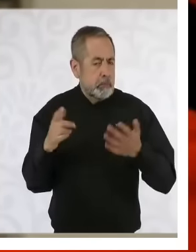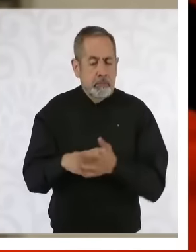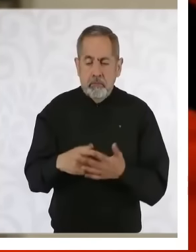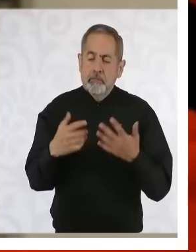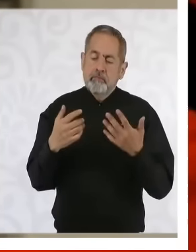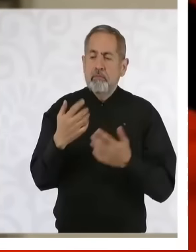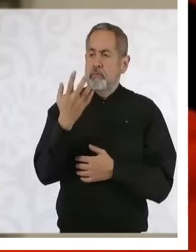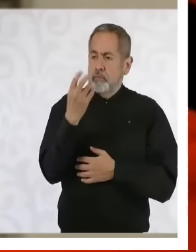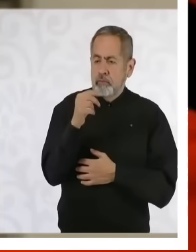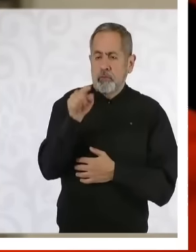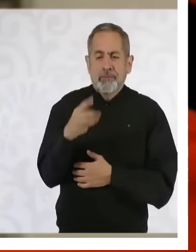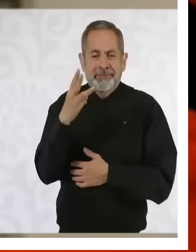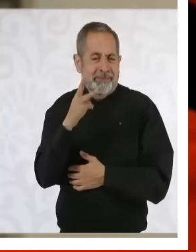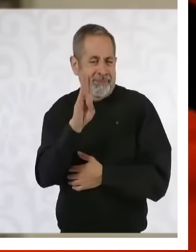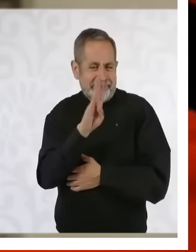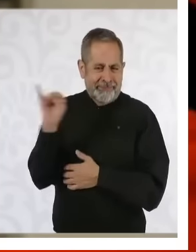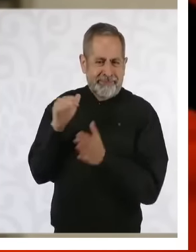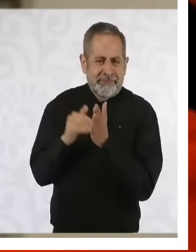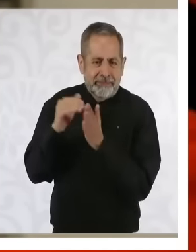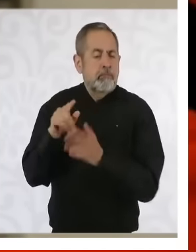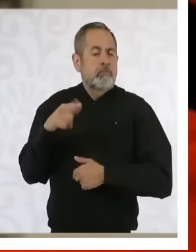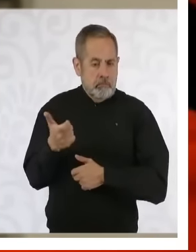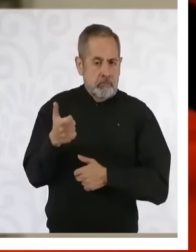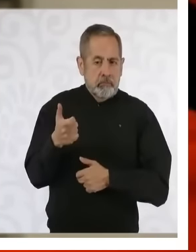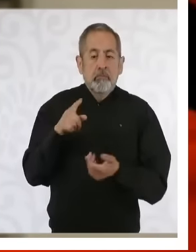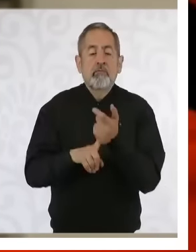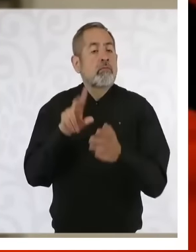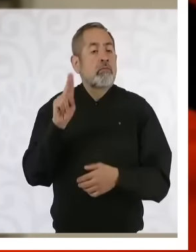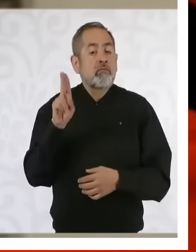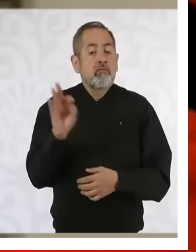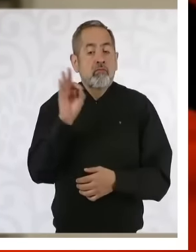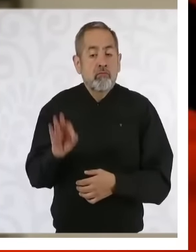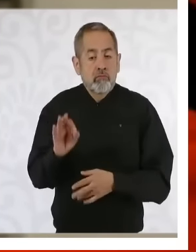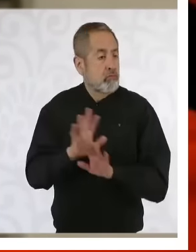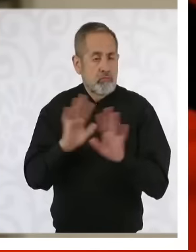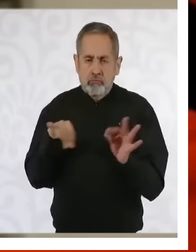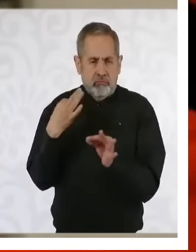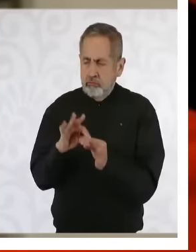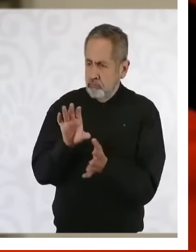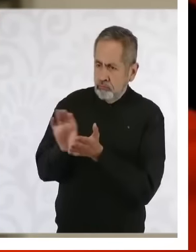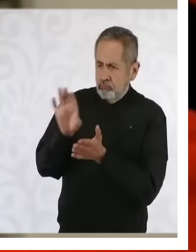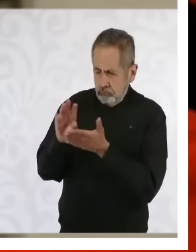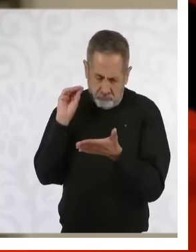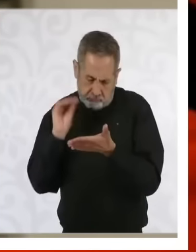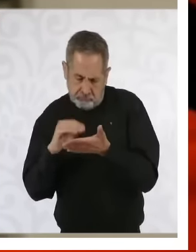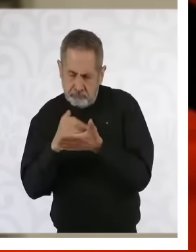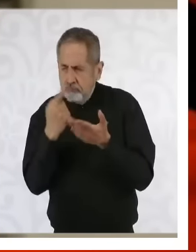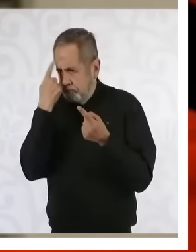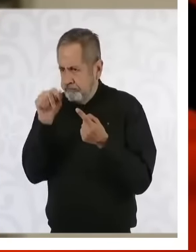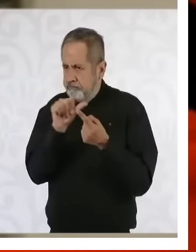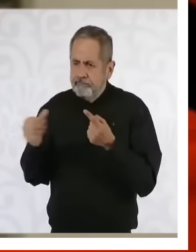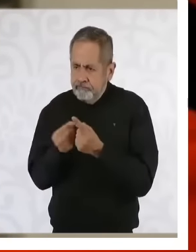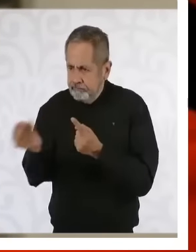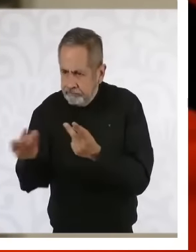9.3 billones de pesos, también el 80% podría estar comprometido ya el presupuesto. De